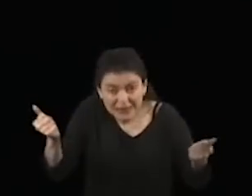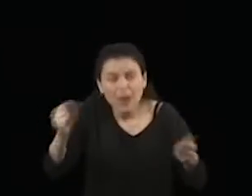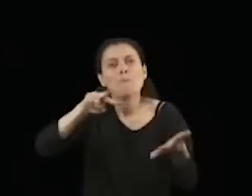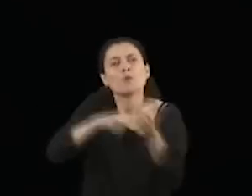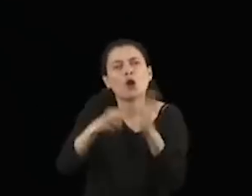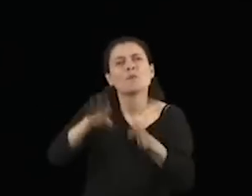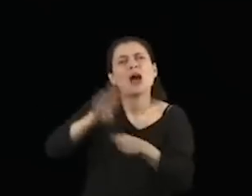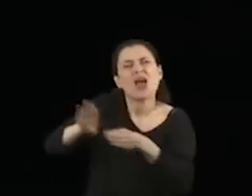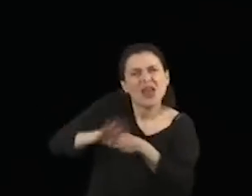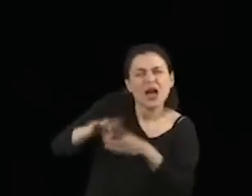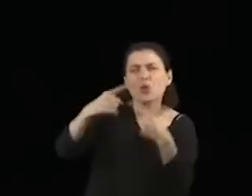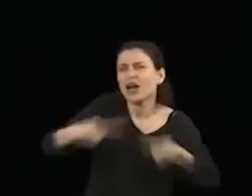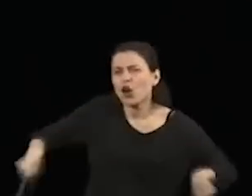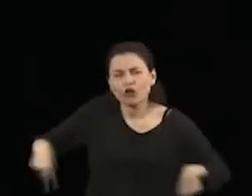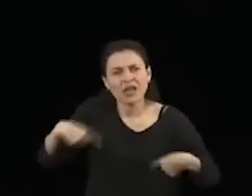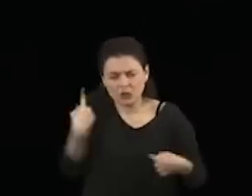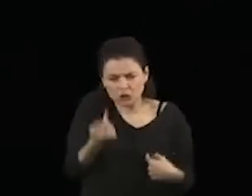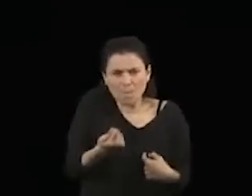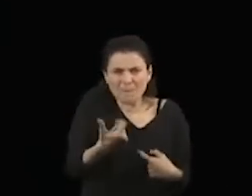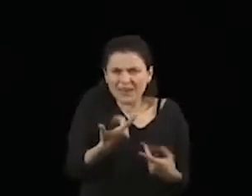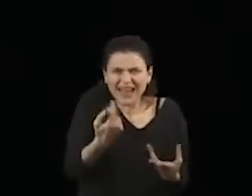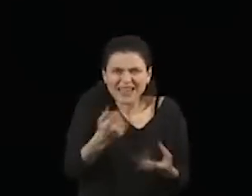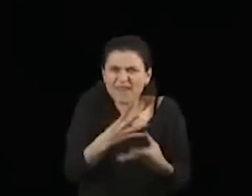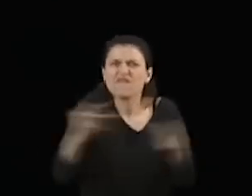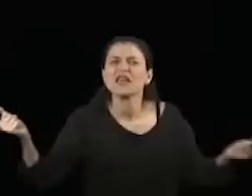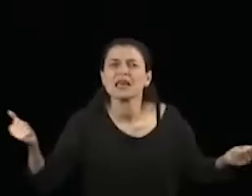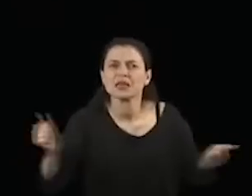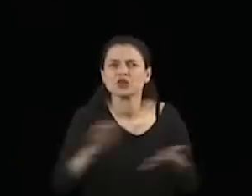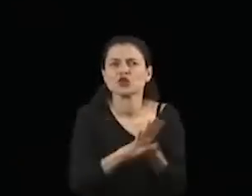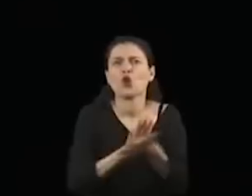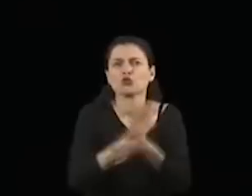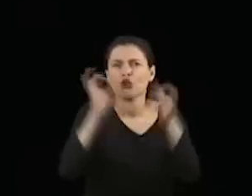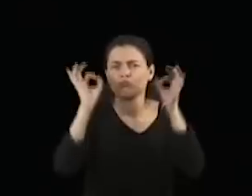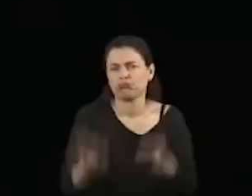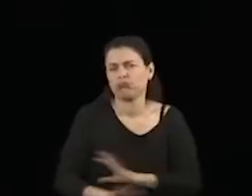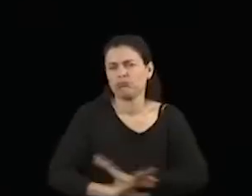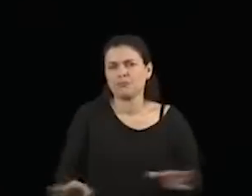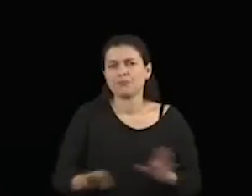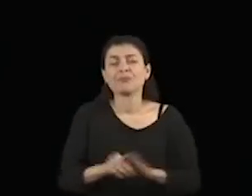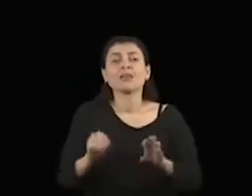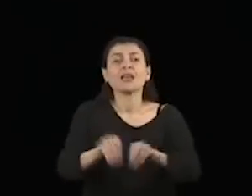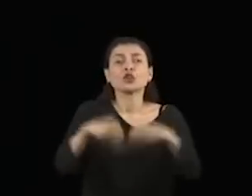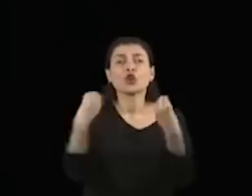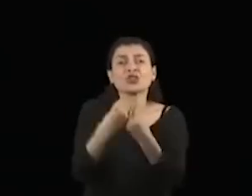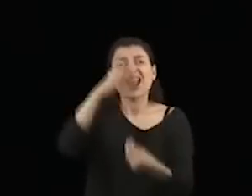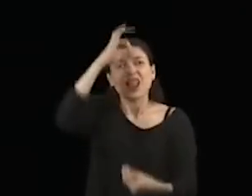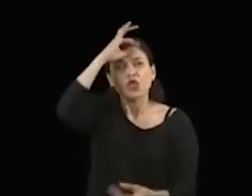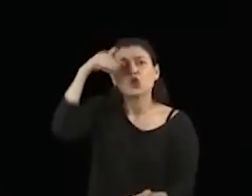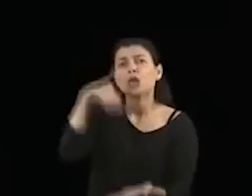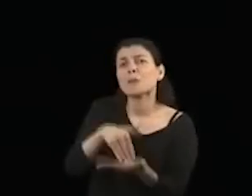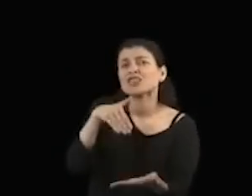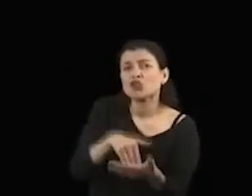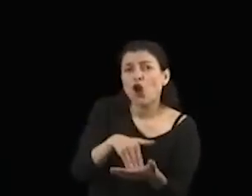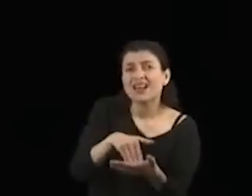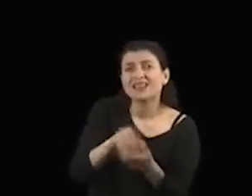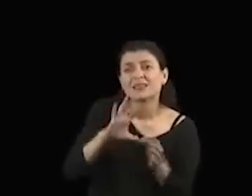pasivos remunerados. Y no solo eso, de esos 12 billones que tiene el sector